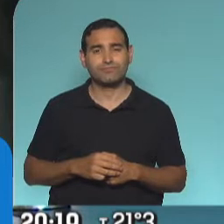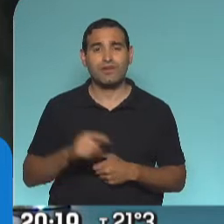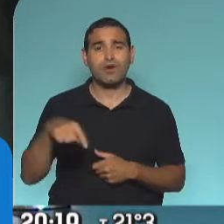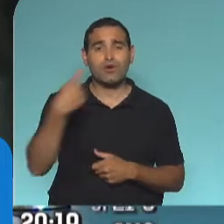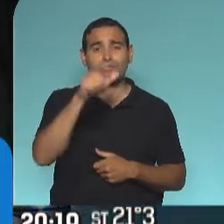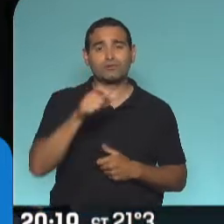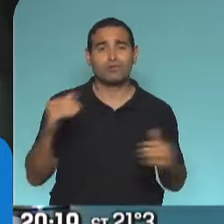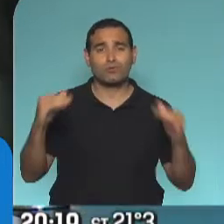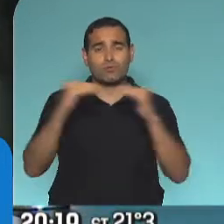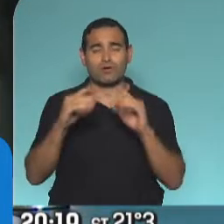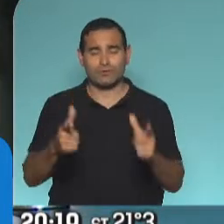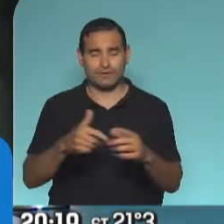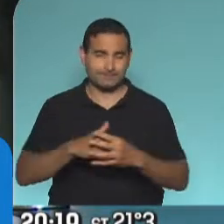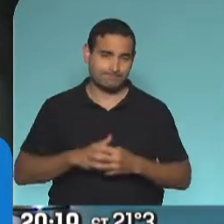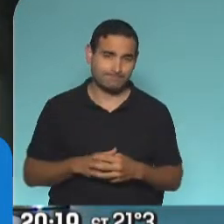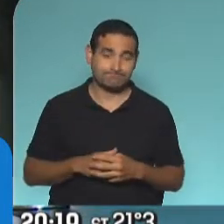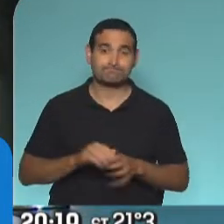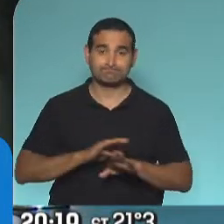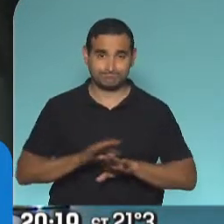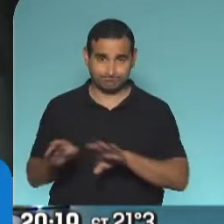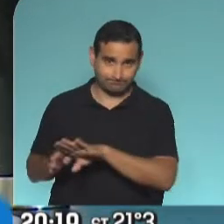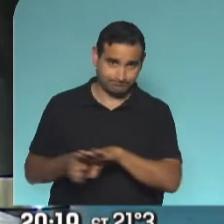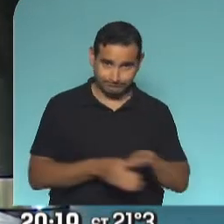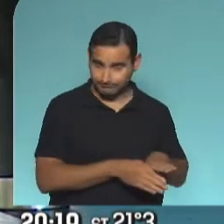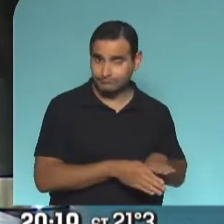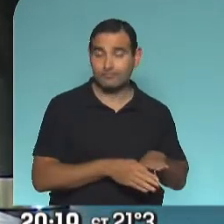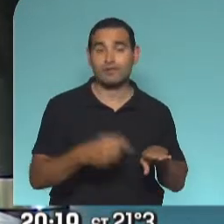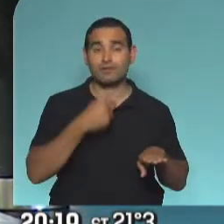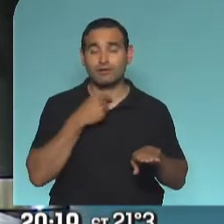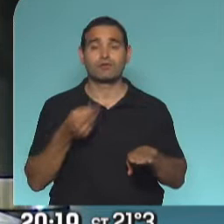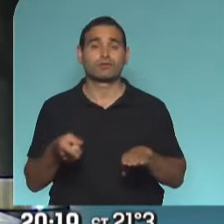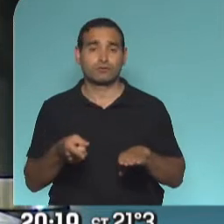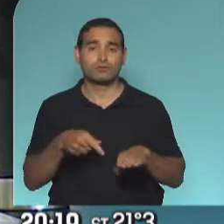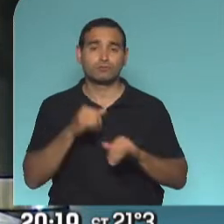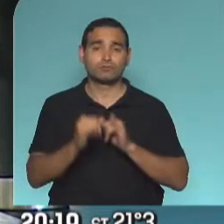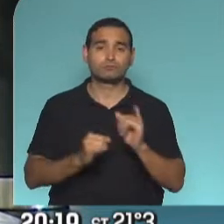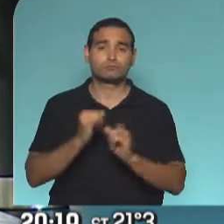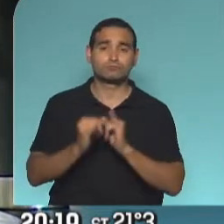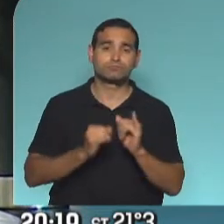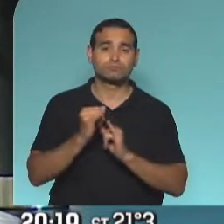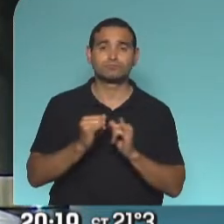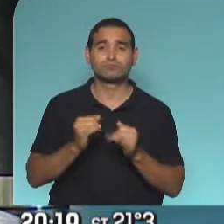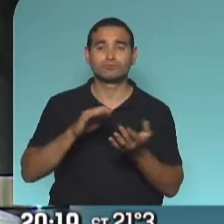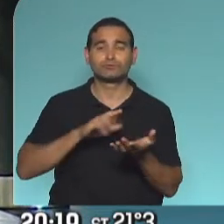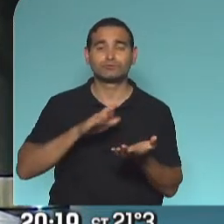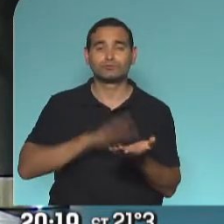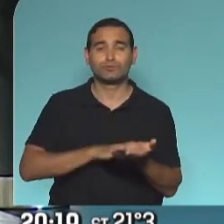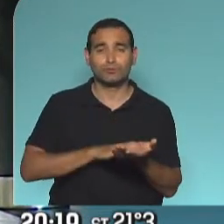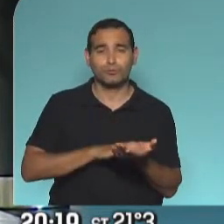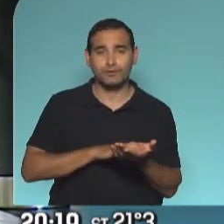no lo puede ocupar nadie. Dicho esto, quiero volver un poco con la complejidad que